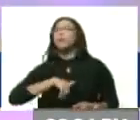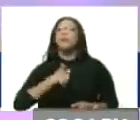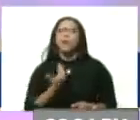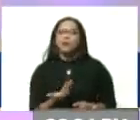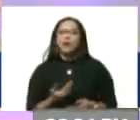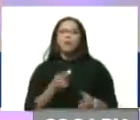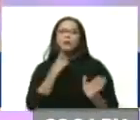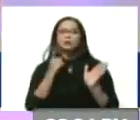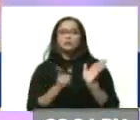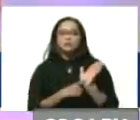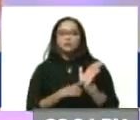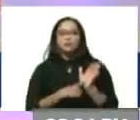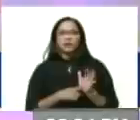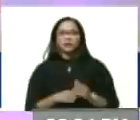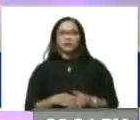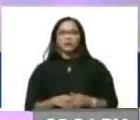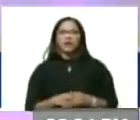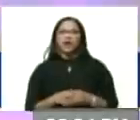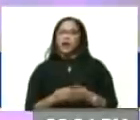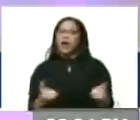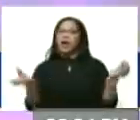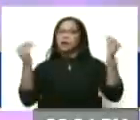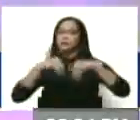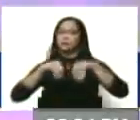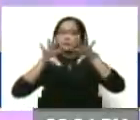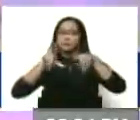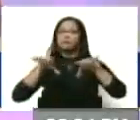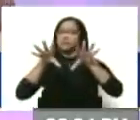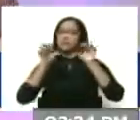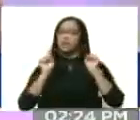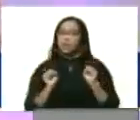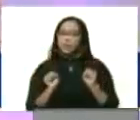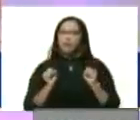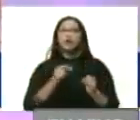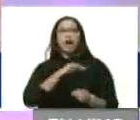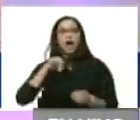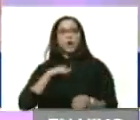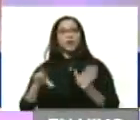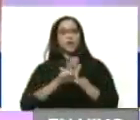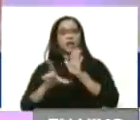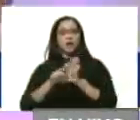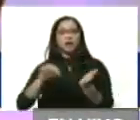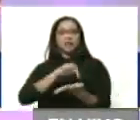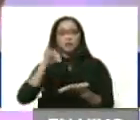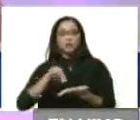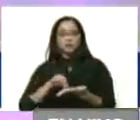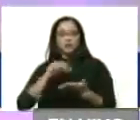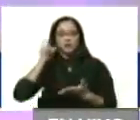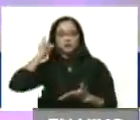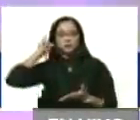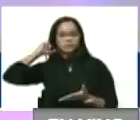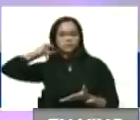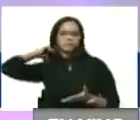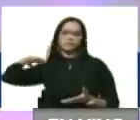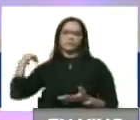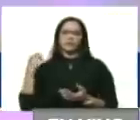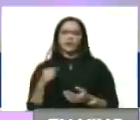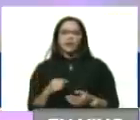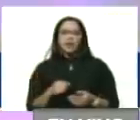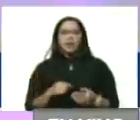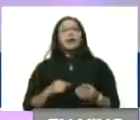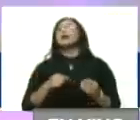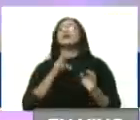dar cumplimiento al memorando de entendimiento, a nuestra legislación nacional, respeto a la legislación